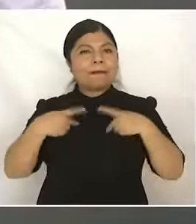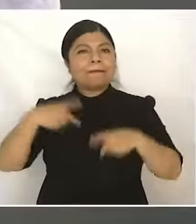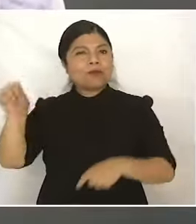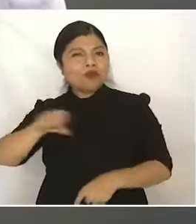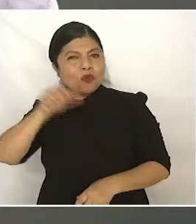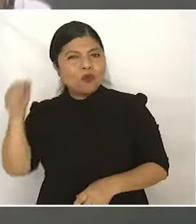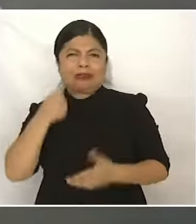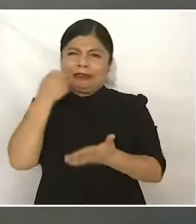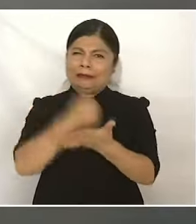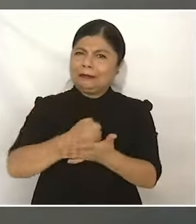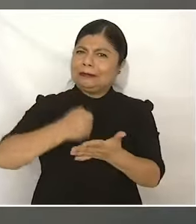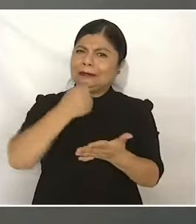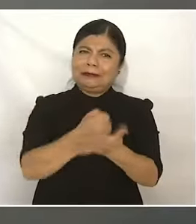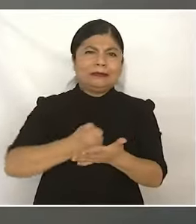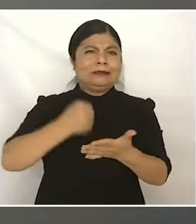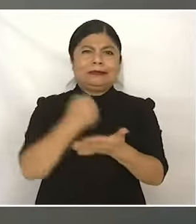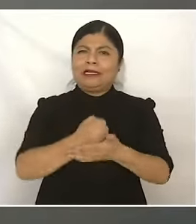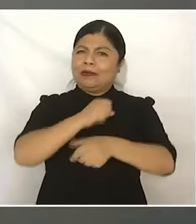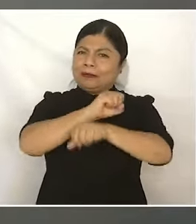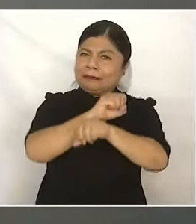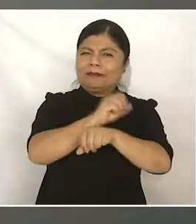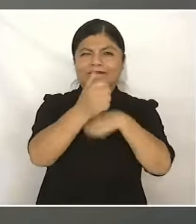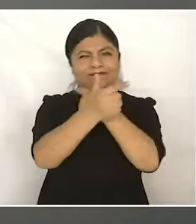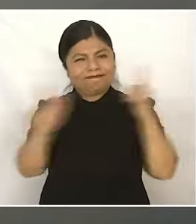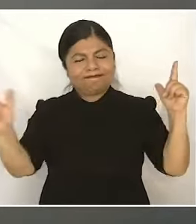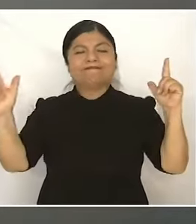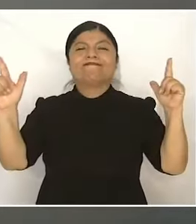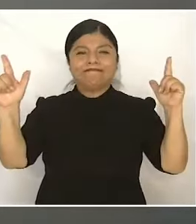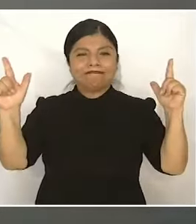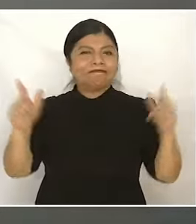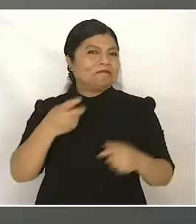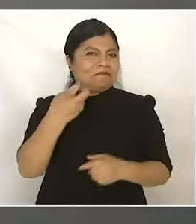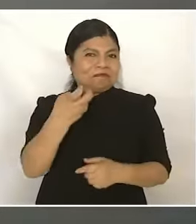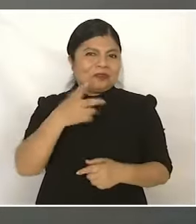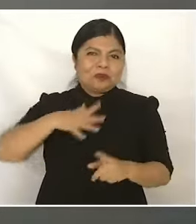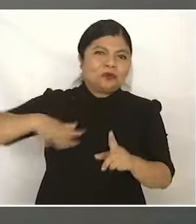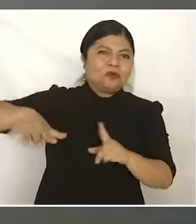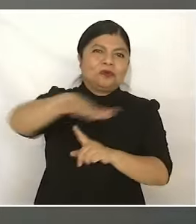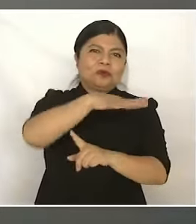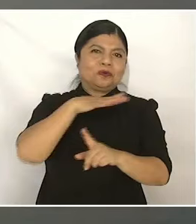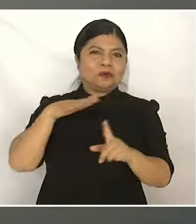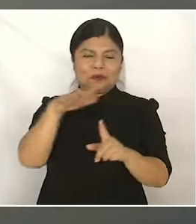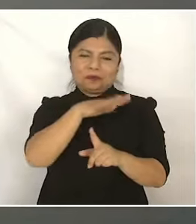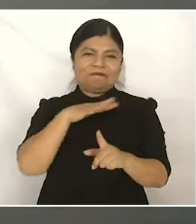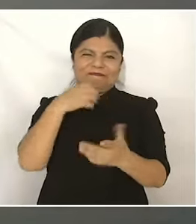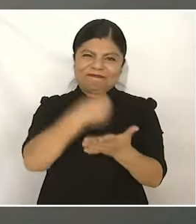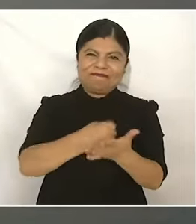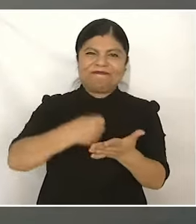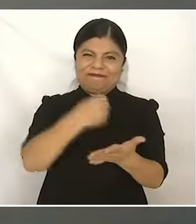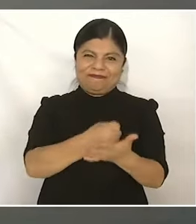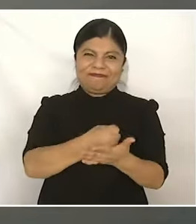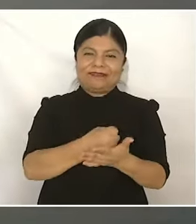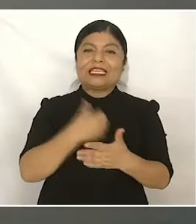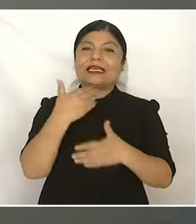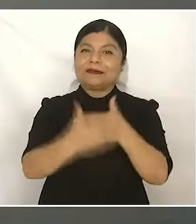son los procesos sociales. Y luego vino una segunda transformación que encabezó Benito